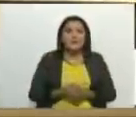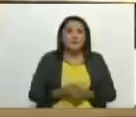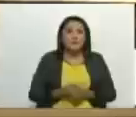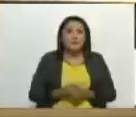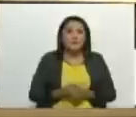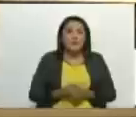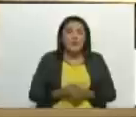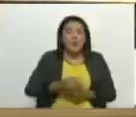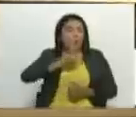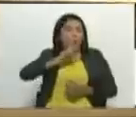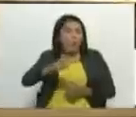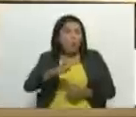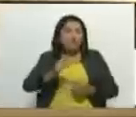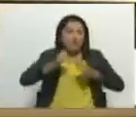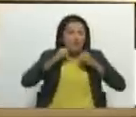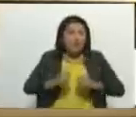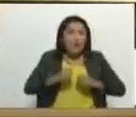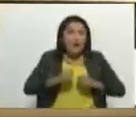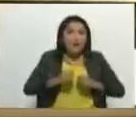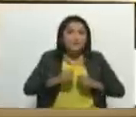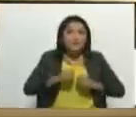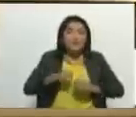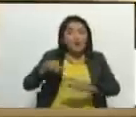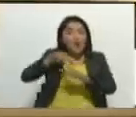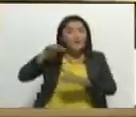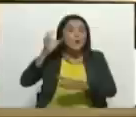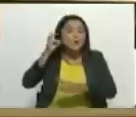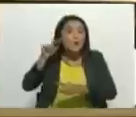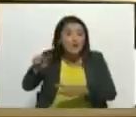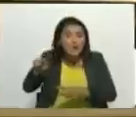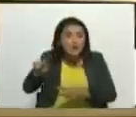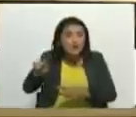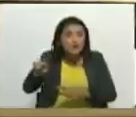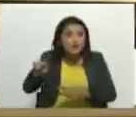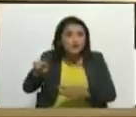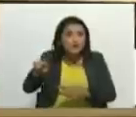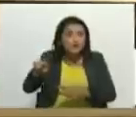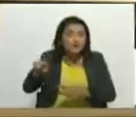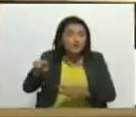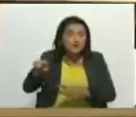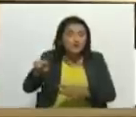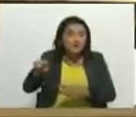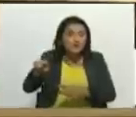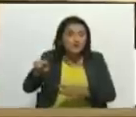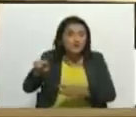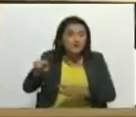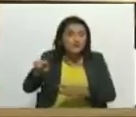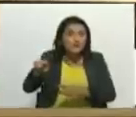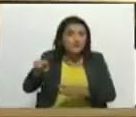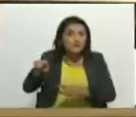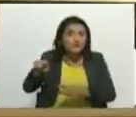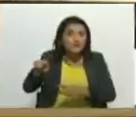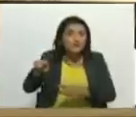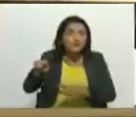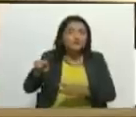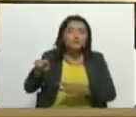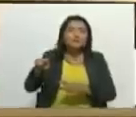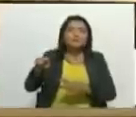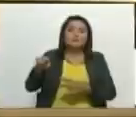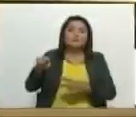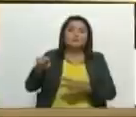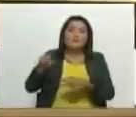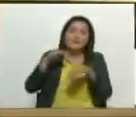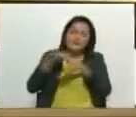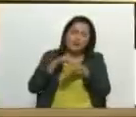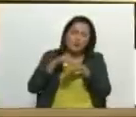misógino y de odio hacia lo femenino, hacia lo femenil, me atrevo a decir también, perdónenme